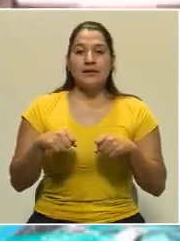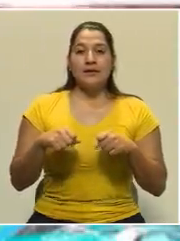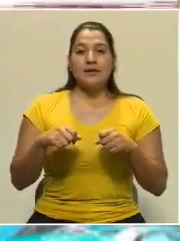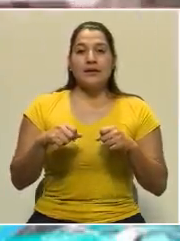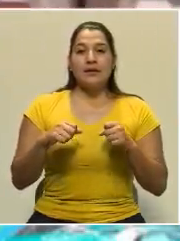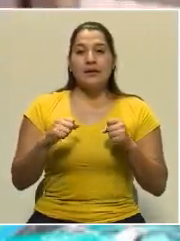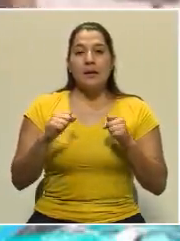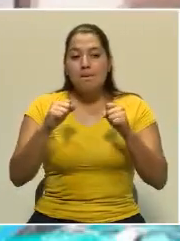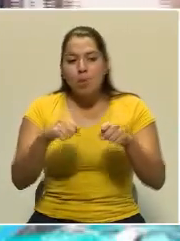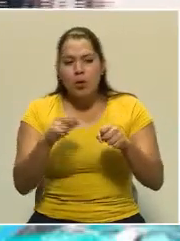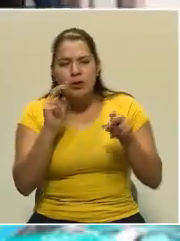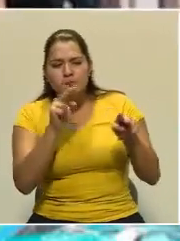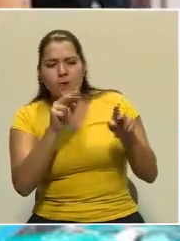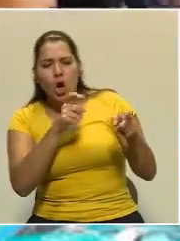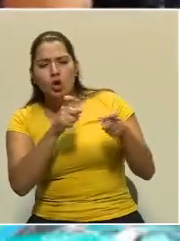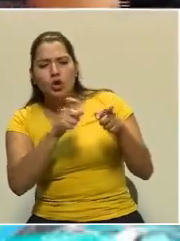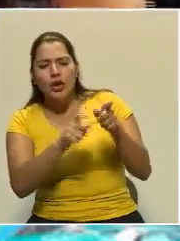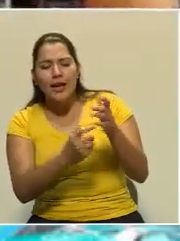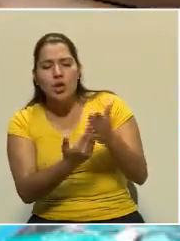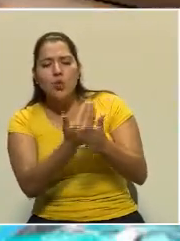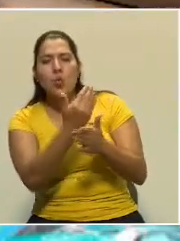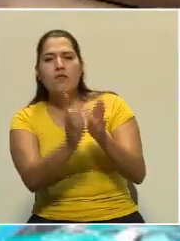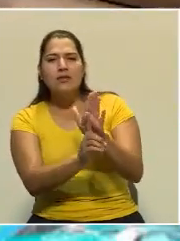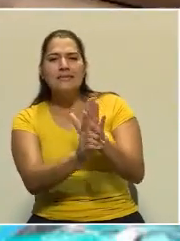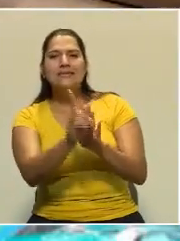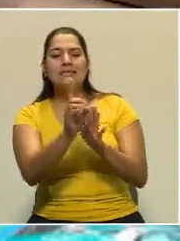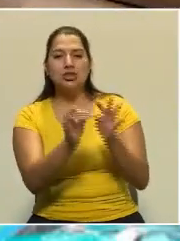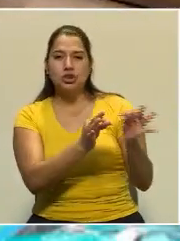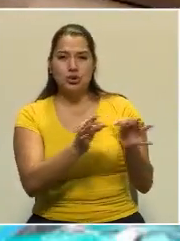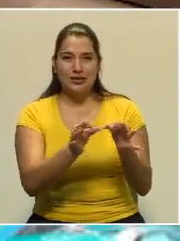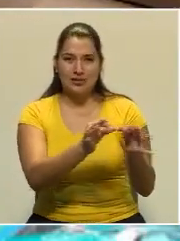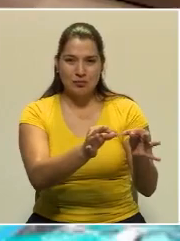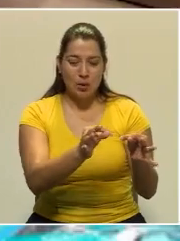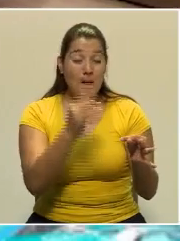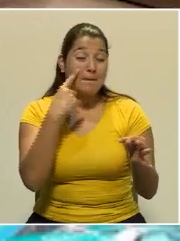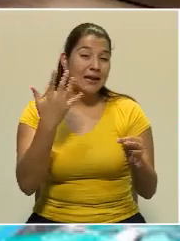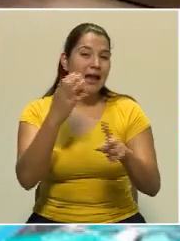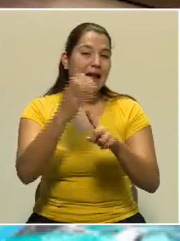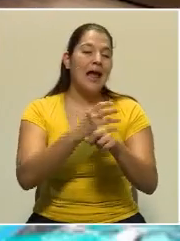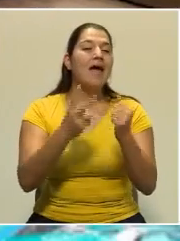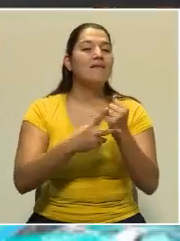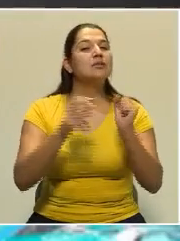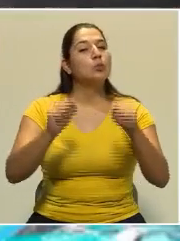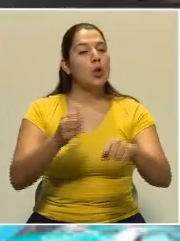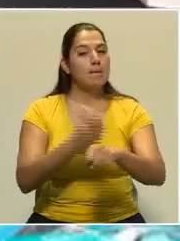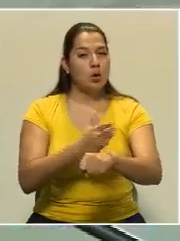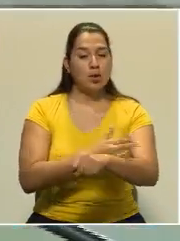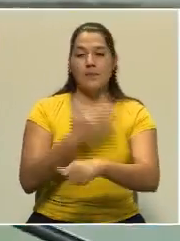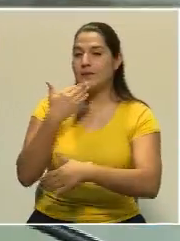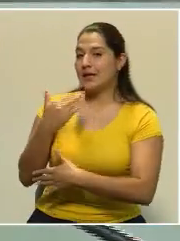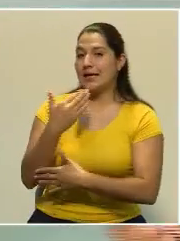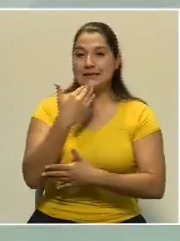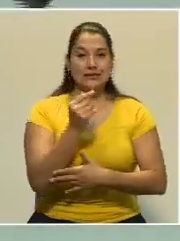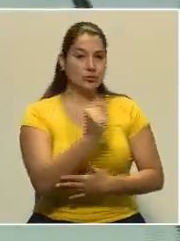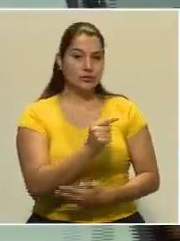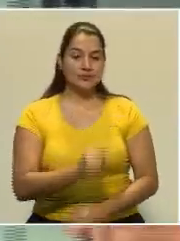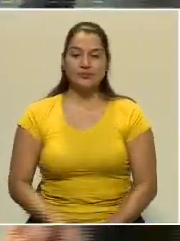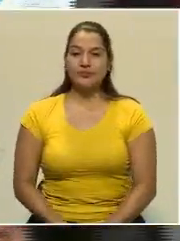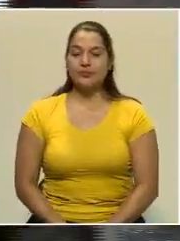nuevo crecimiento del turismo, de manera que podamos hacer cada día mejor las cosas. Gracias, don Rubén. Gracias a usted.